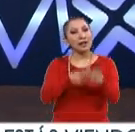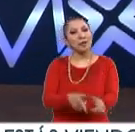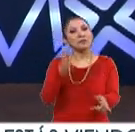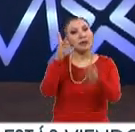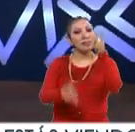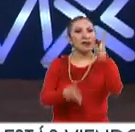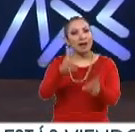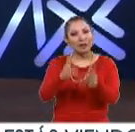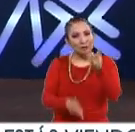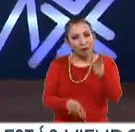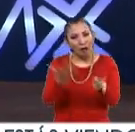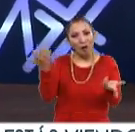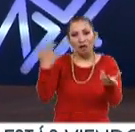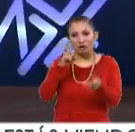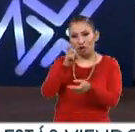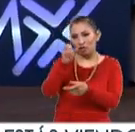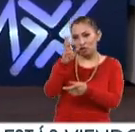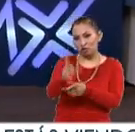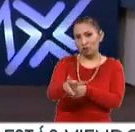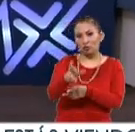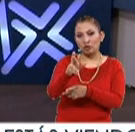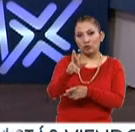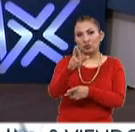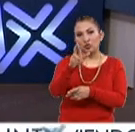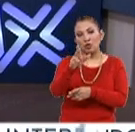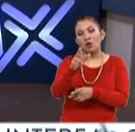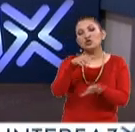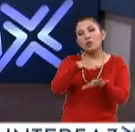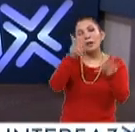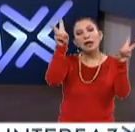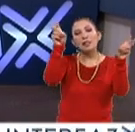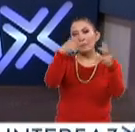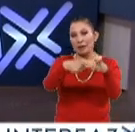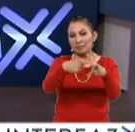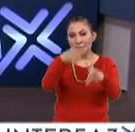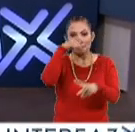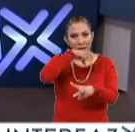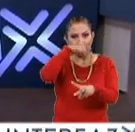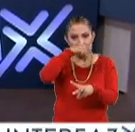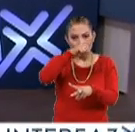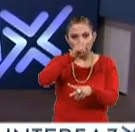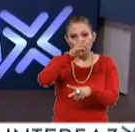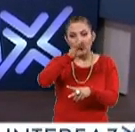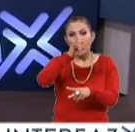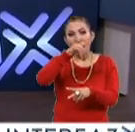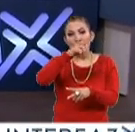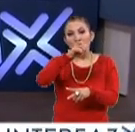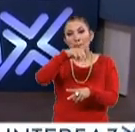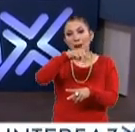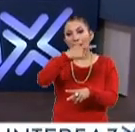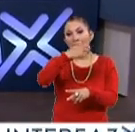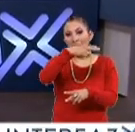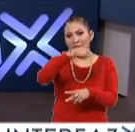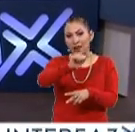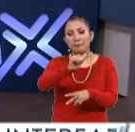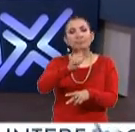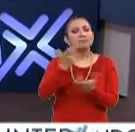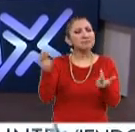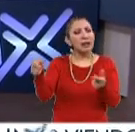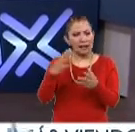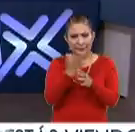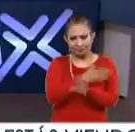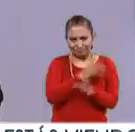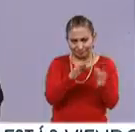Seguimos platicando con el doctor sobre las matemáticas mayas, el doctor Fernando Magaña, y nos estaba